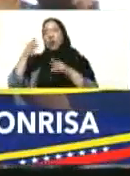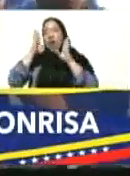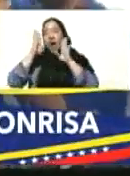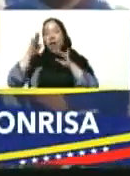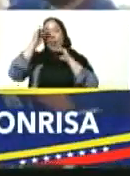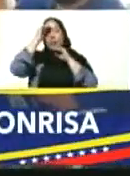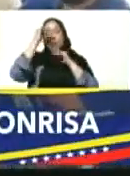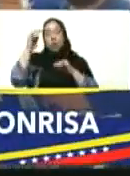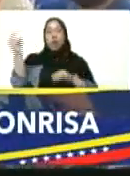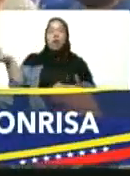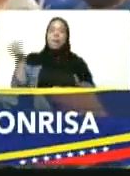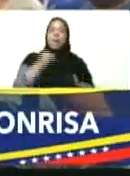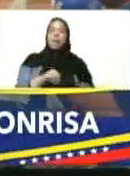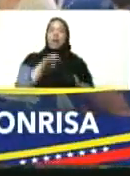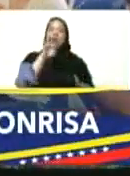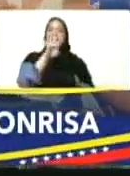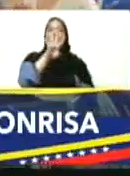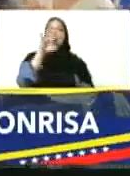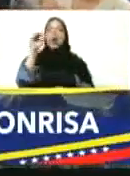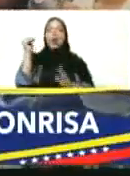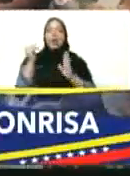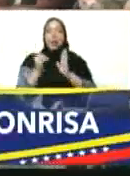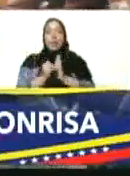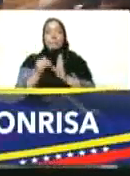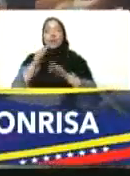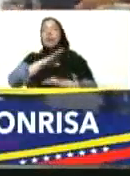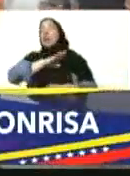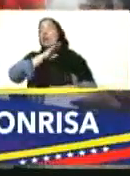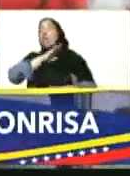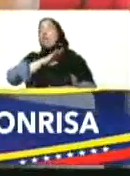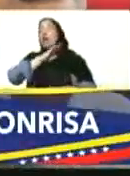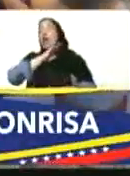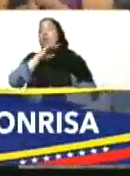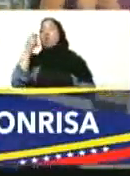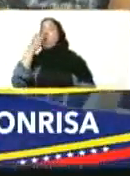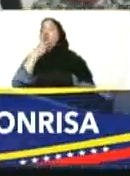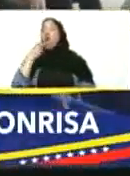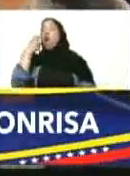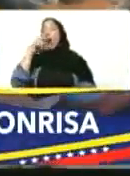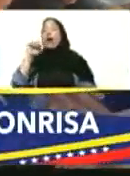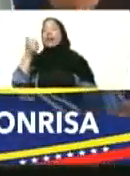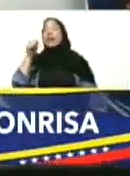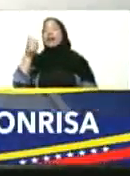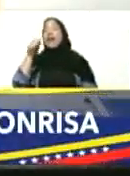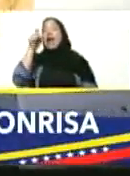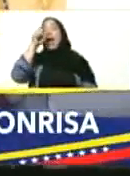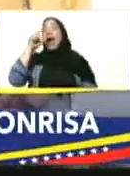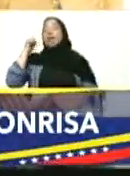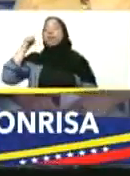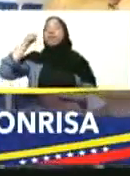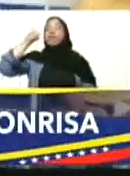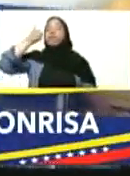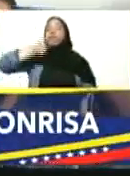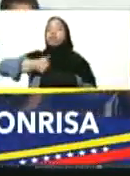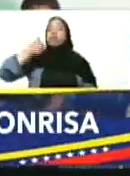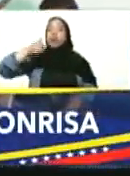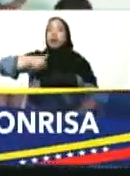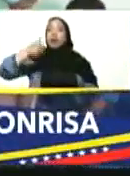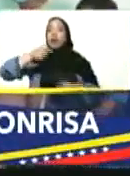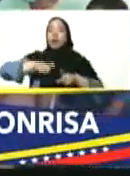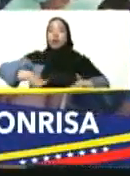atender más de 40.000 pacientes durante estos 10 años en este centro